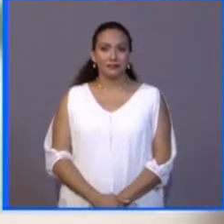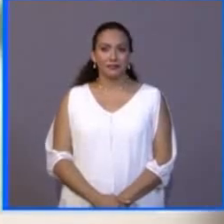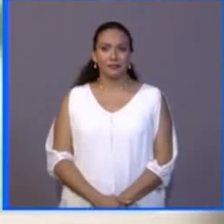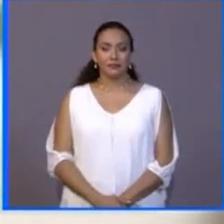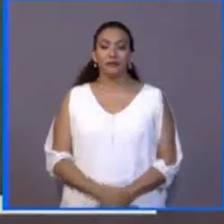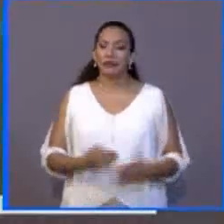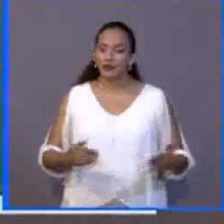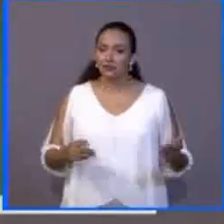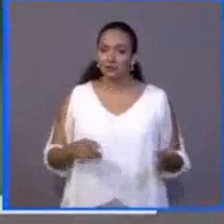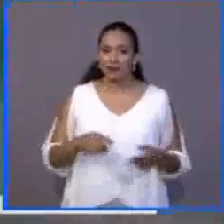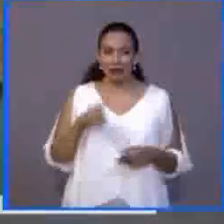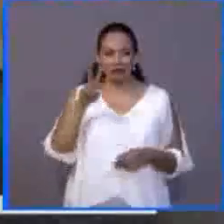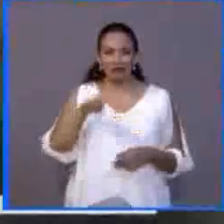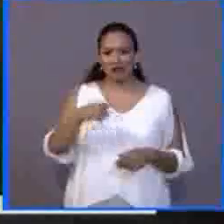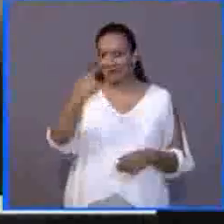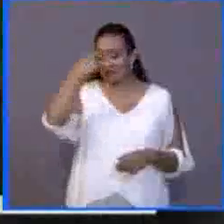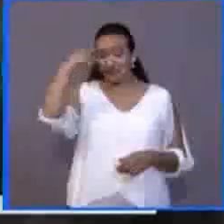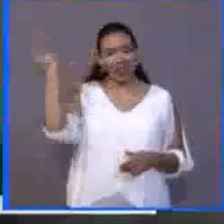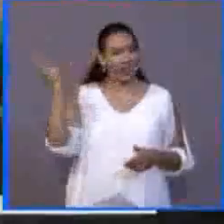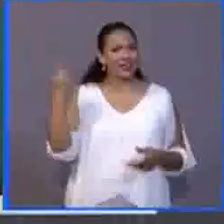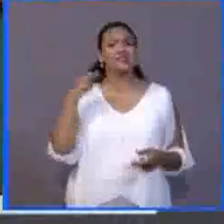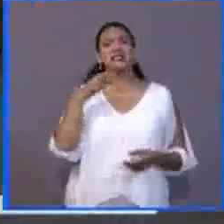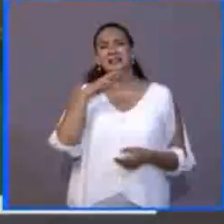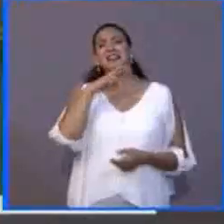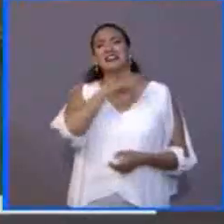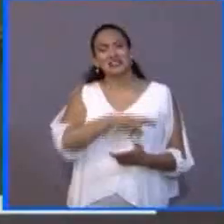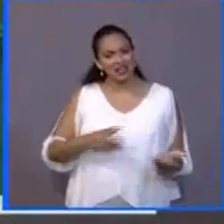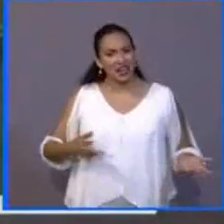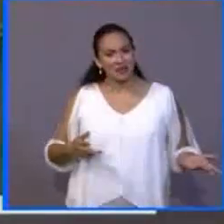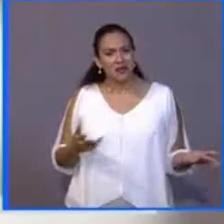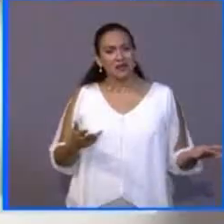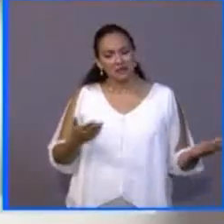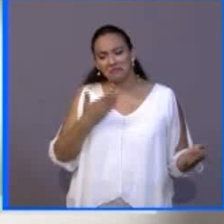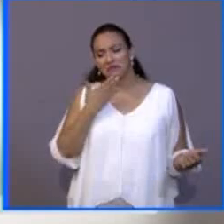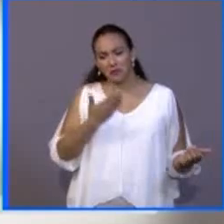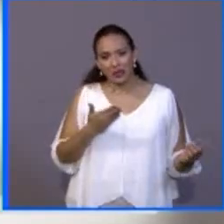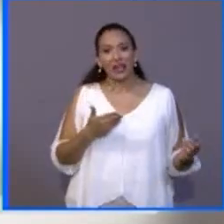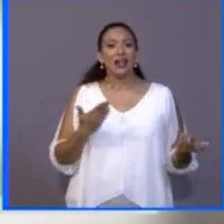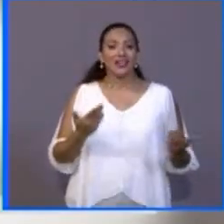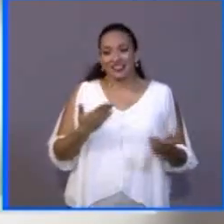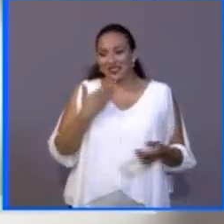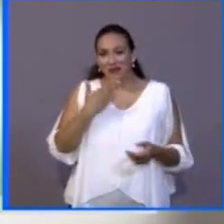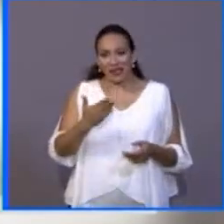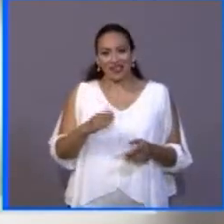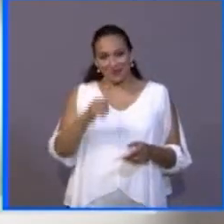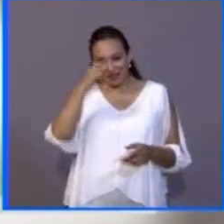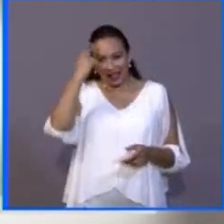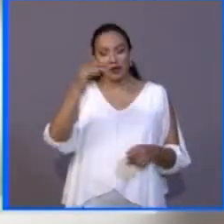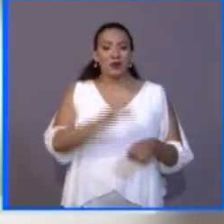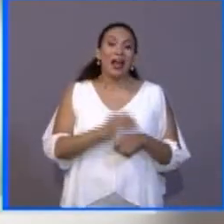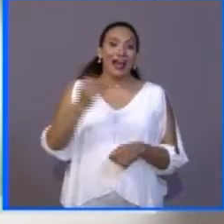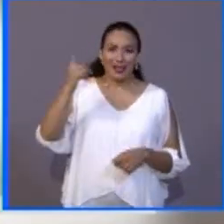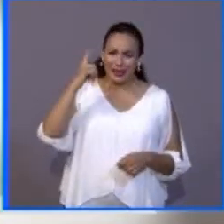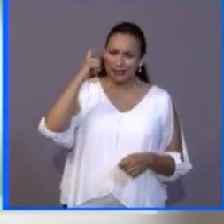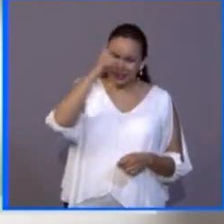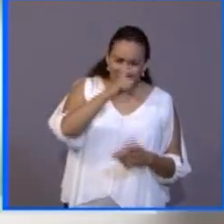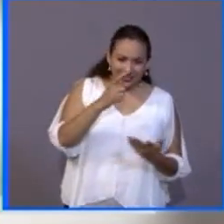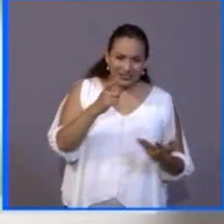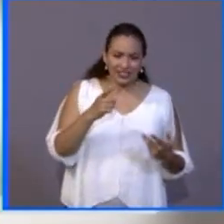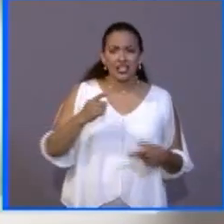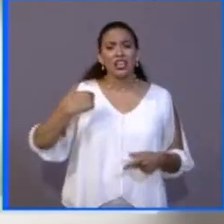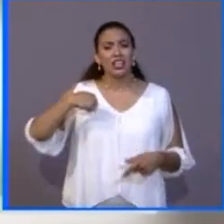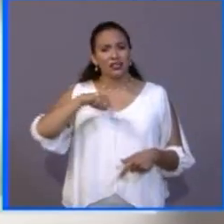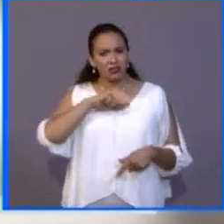Y fue todo muy fácil y muy rápido. No siento que nos tengan que poner tantas trabas porque pues al fin y al cabo no lo hacemos con una